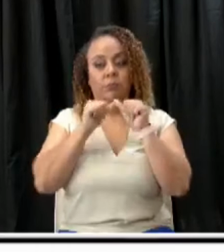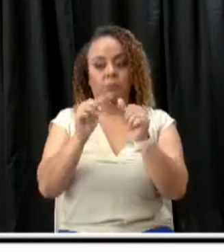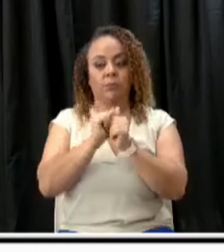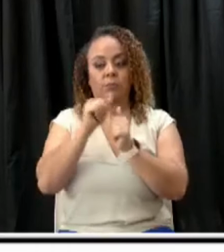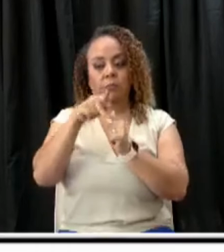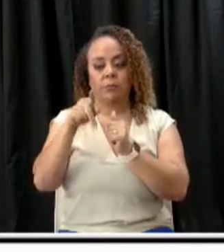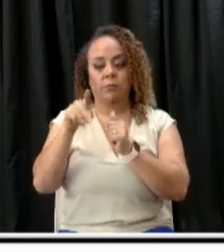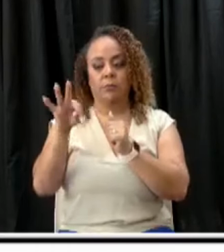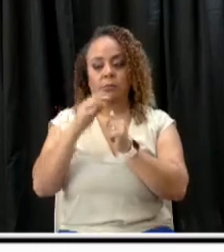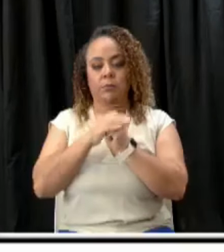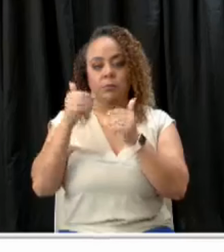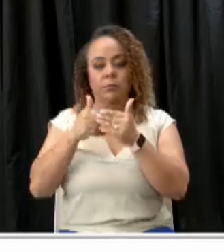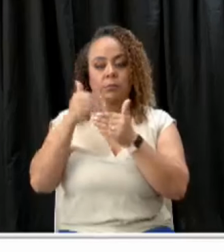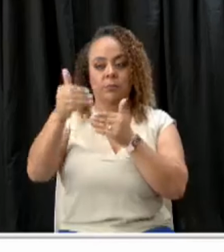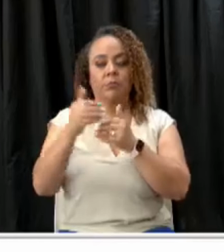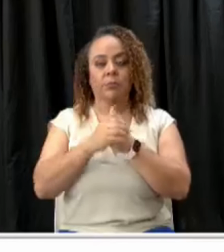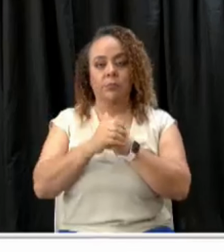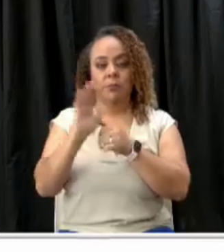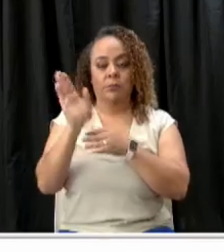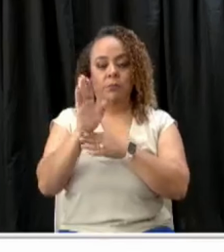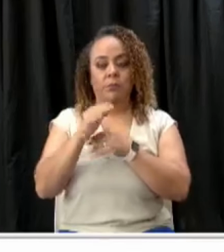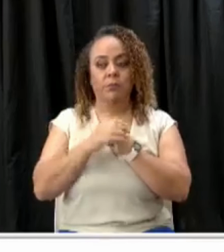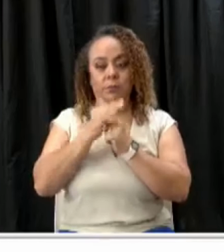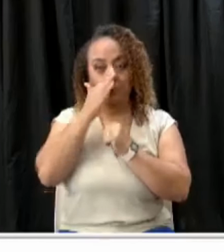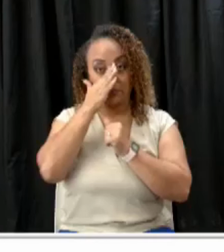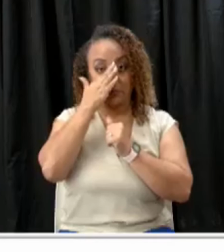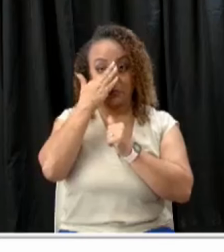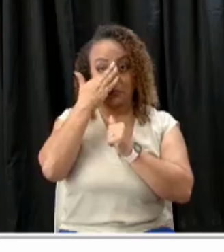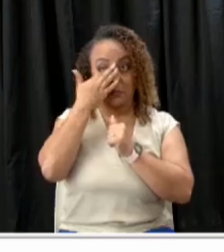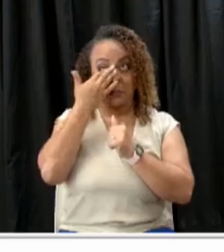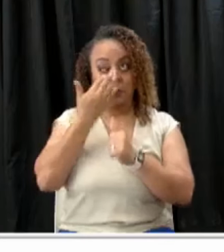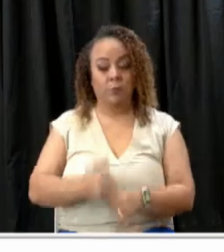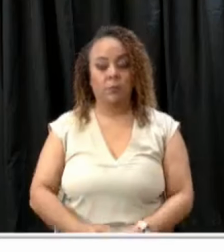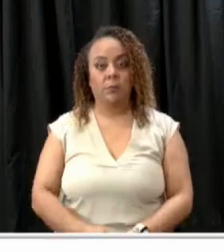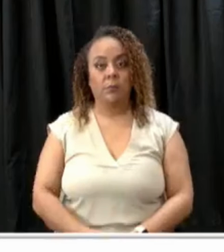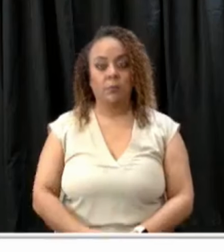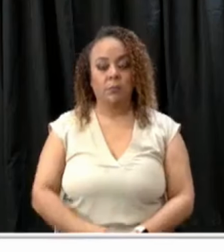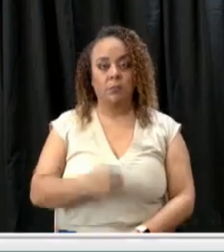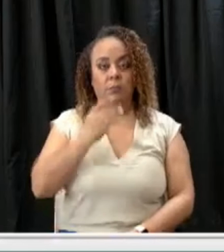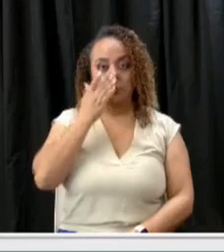presentación, más adelante en la diapositiva, en la siguiente, por favor.